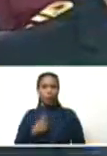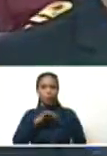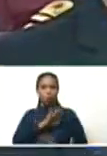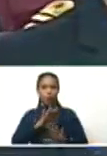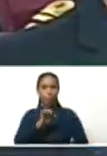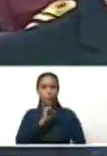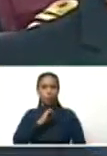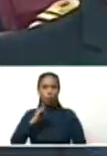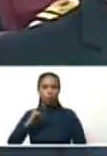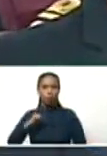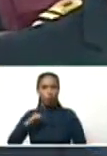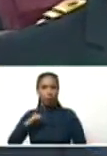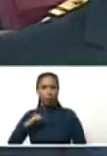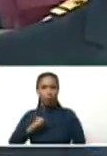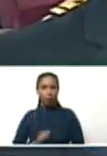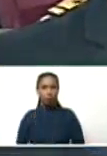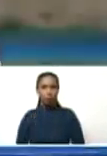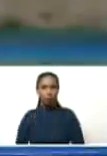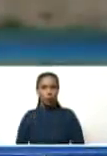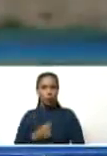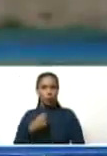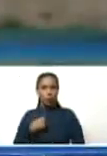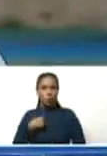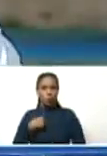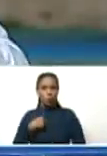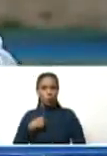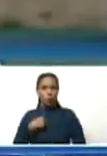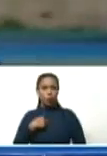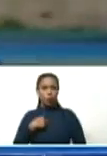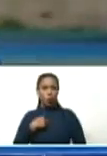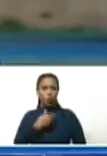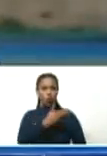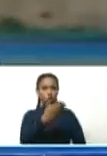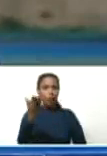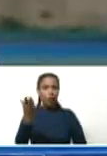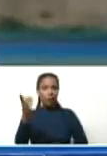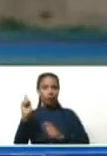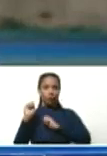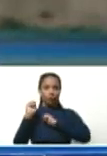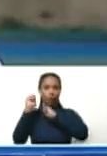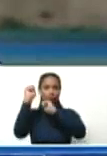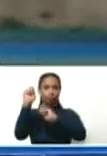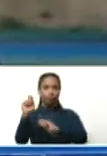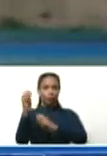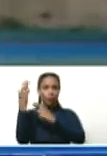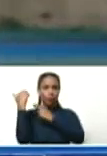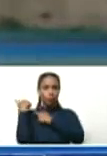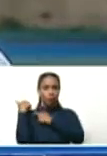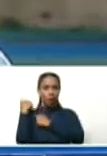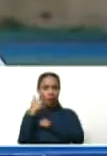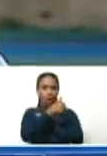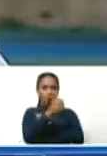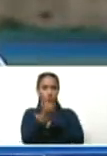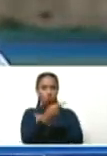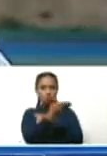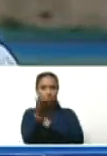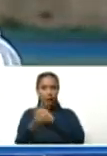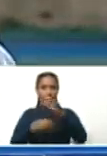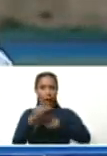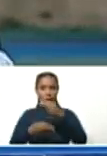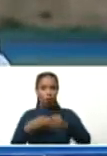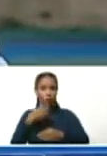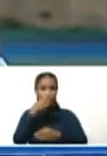personalmente los he asignado a ustedes, cada uno de ustedes que han hecho el esfuerzo de